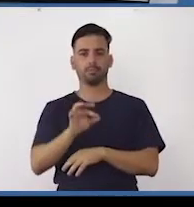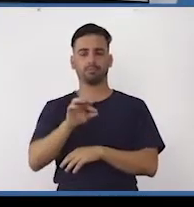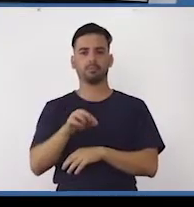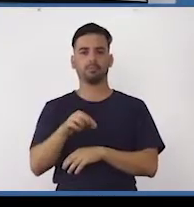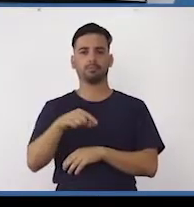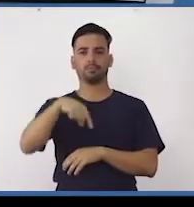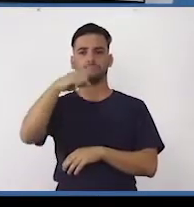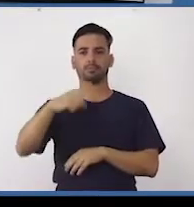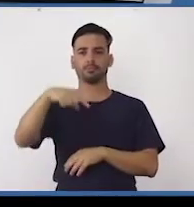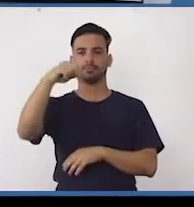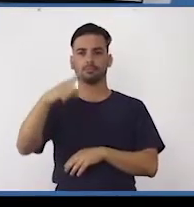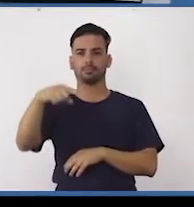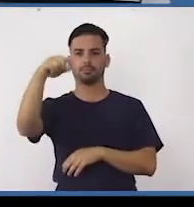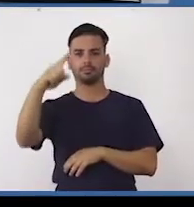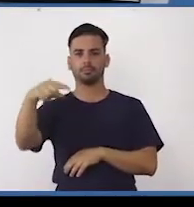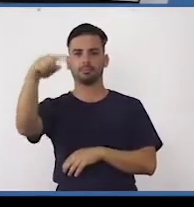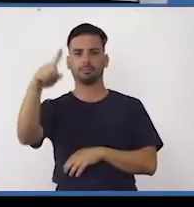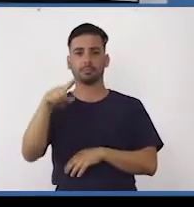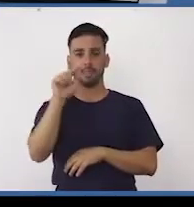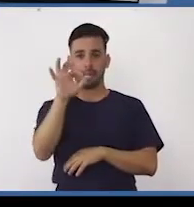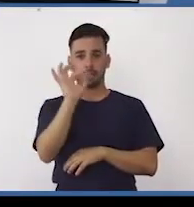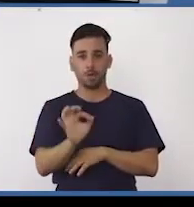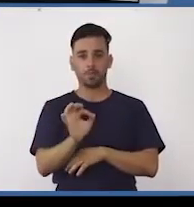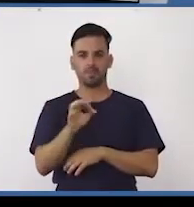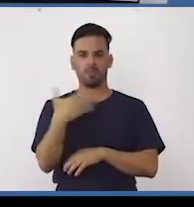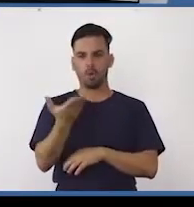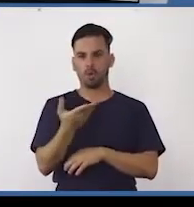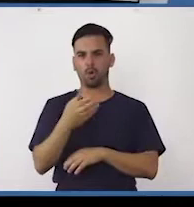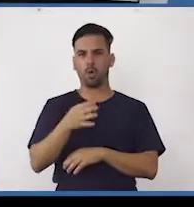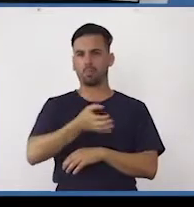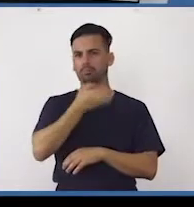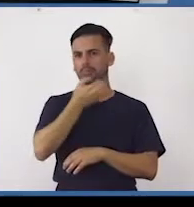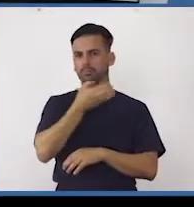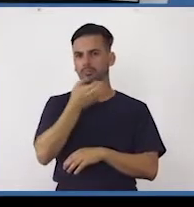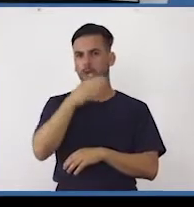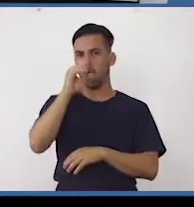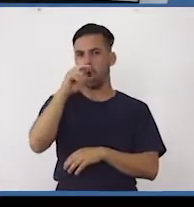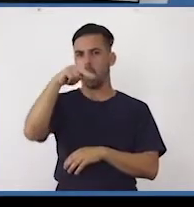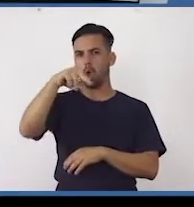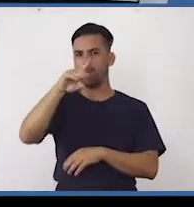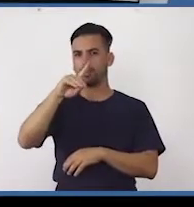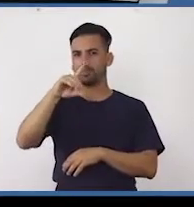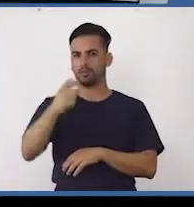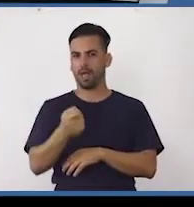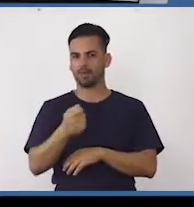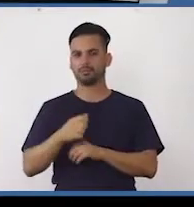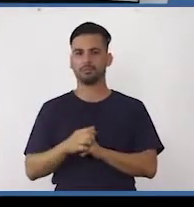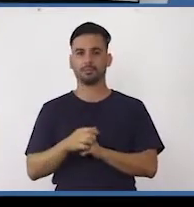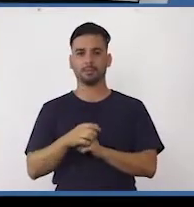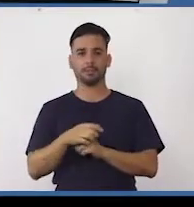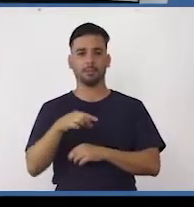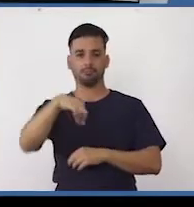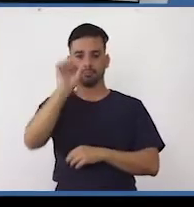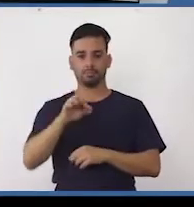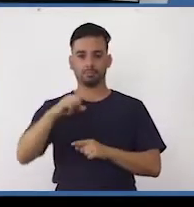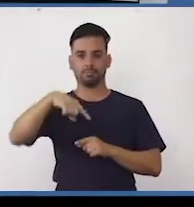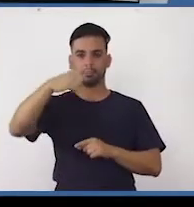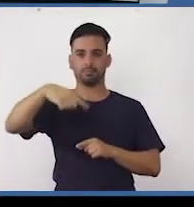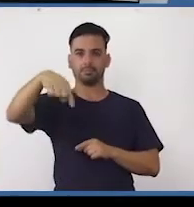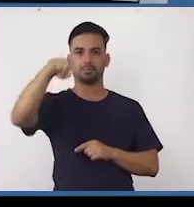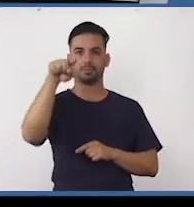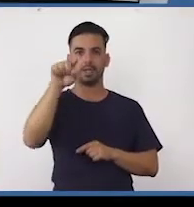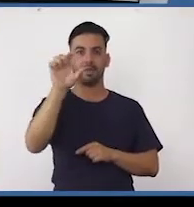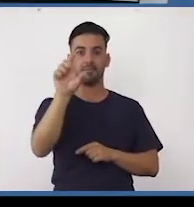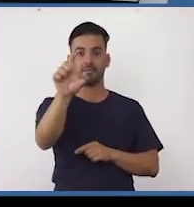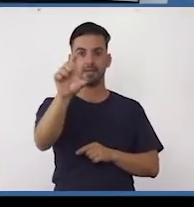con la mano. Vamos a ver que ese movimiento que le estamos haciendo con la mano lo vamos a transmitir a partir del cordel de la soga y cuando ella llega, ella regresa a